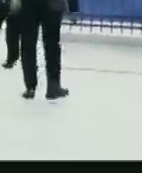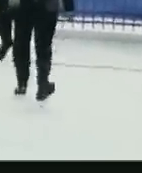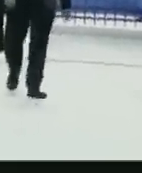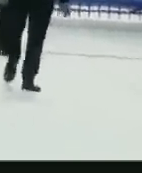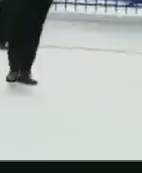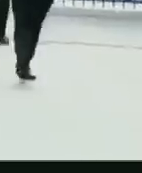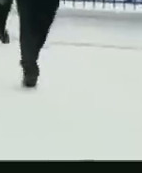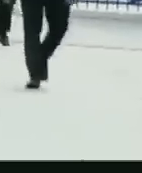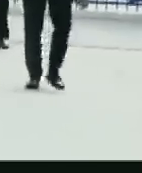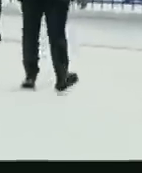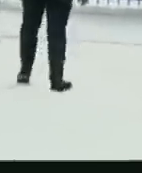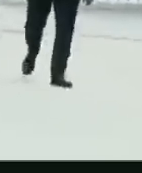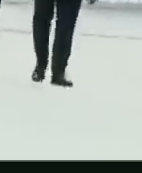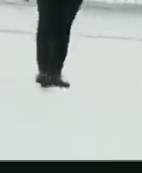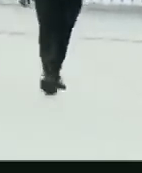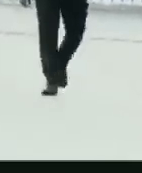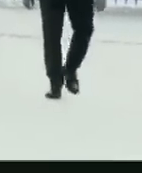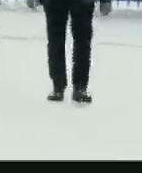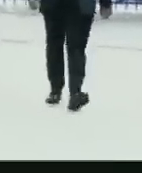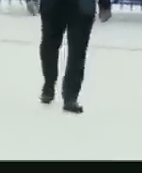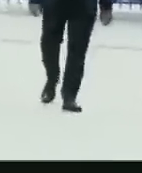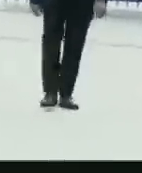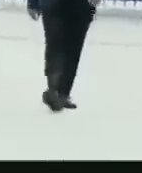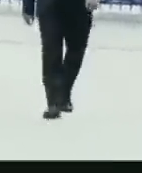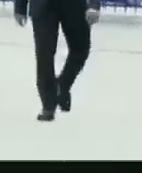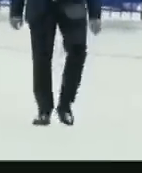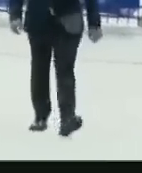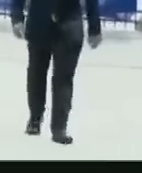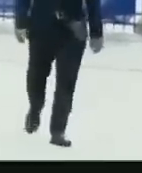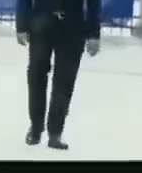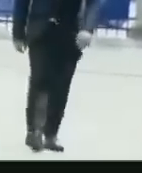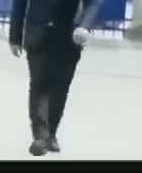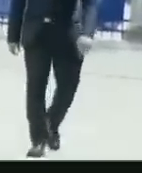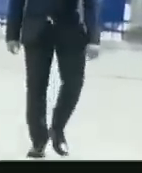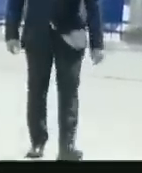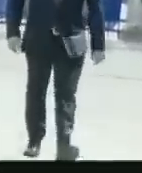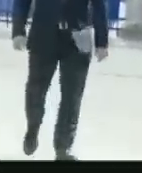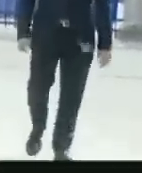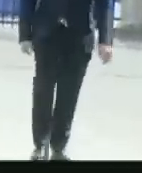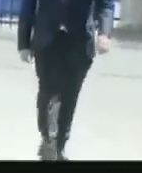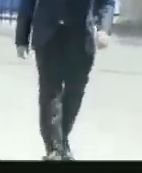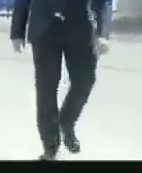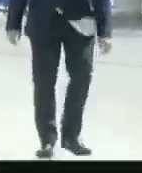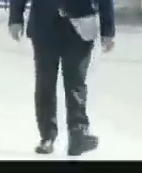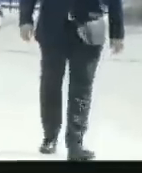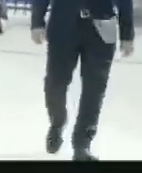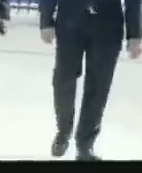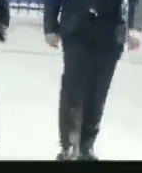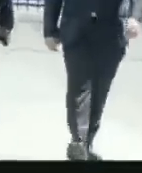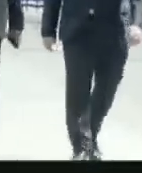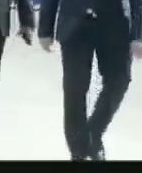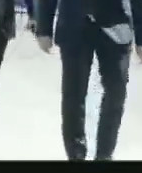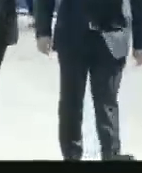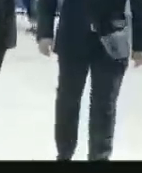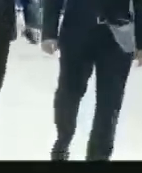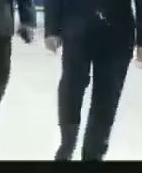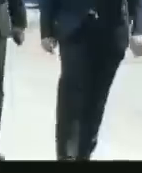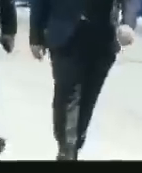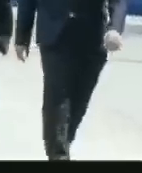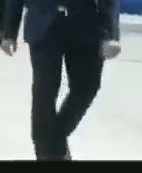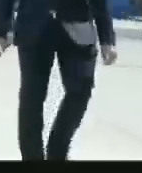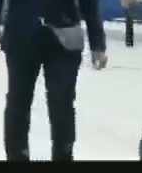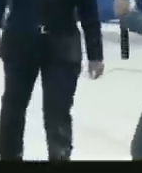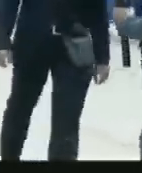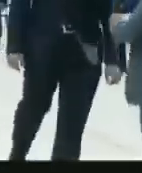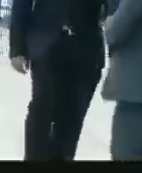El ciudadano mayor general Javier Marcano Tabata es egresado de la Academia Militar del Ejército Bolivariano,